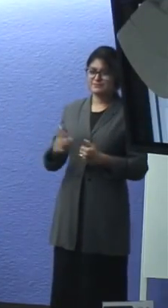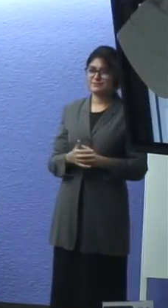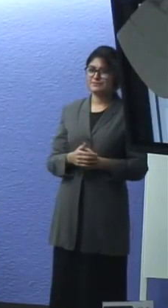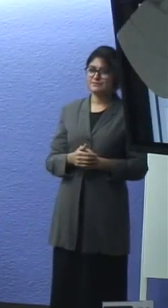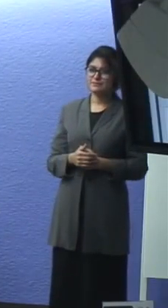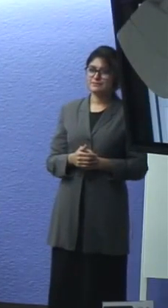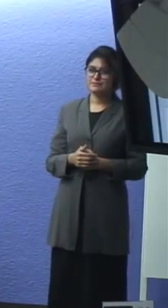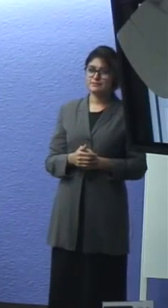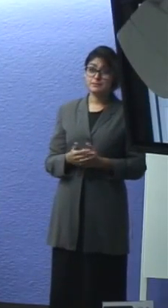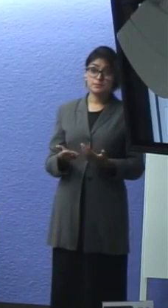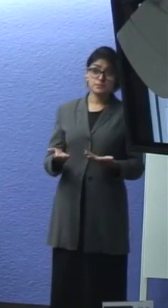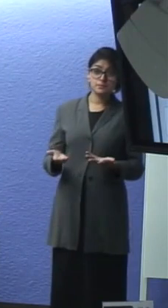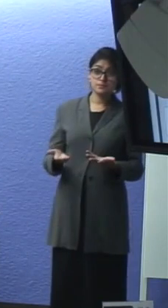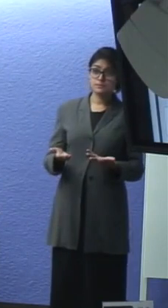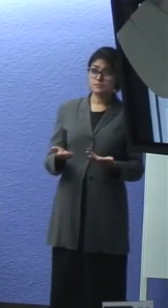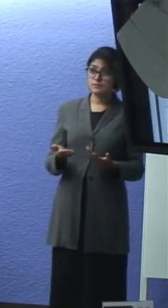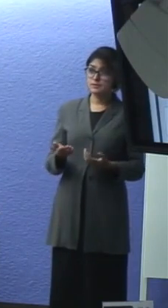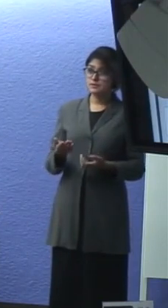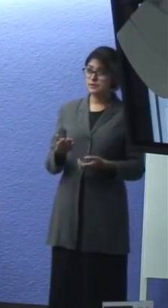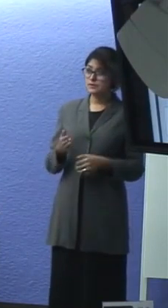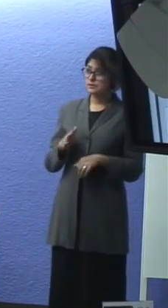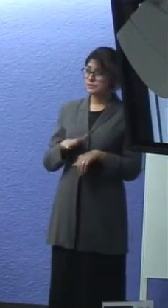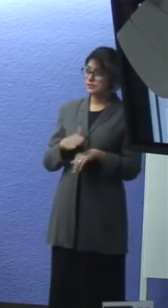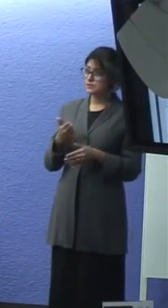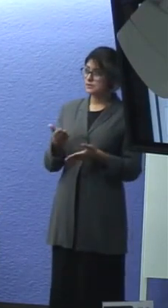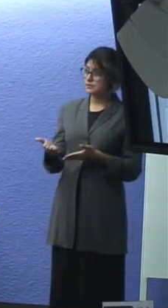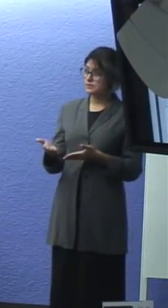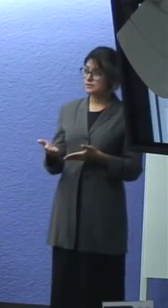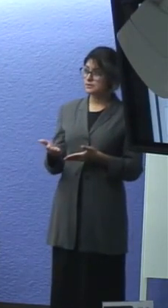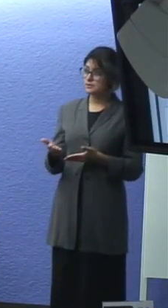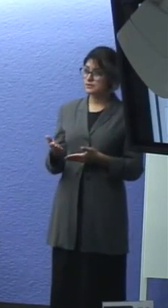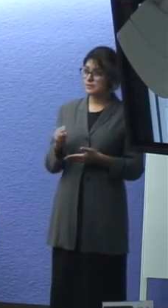Y no sé si tenemos a Melania, todavía no. Ok, bueno.